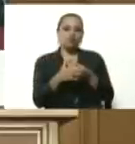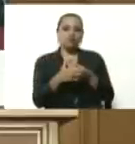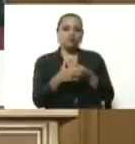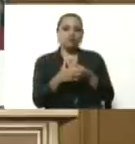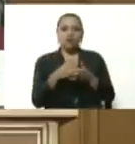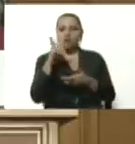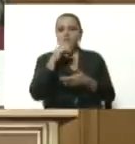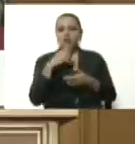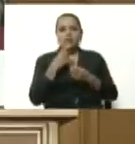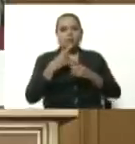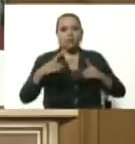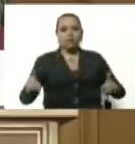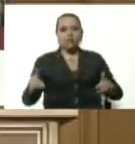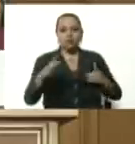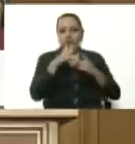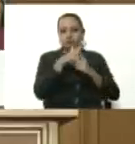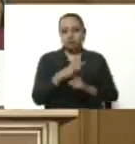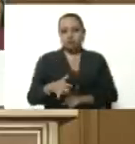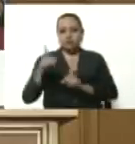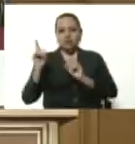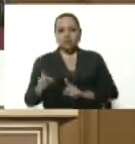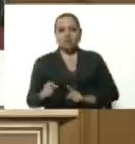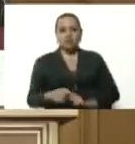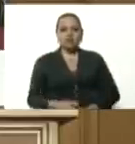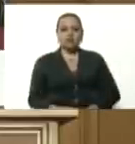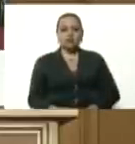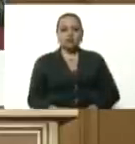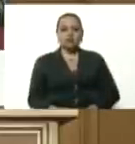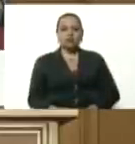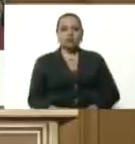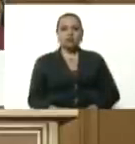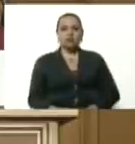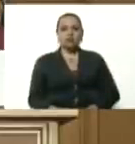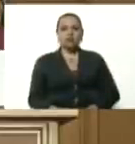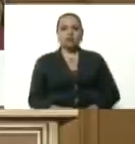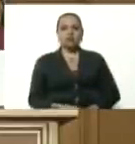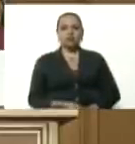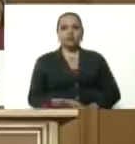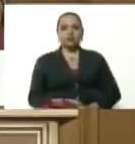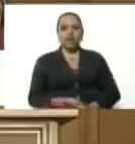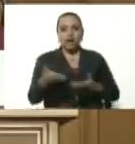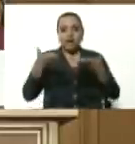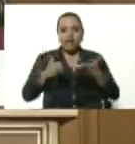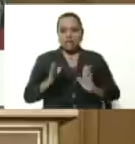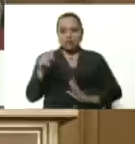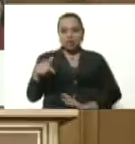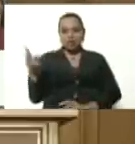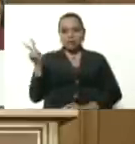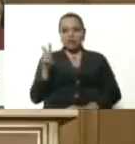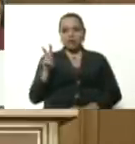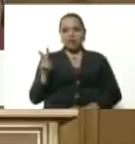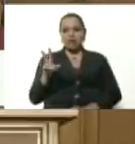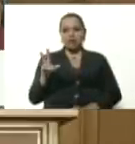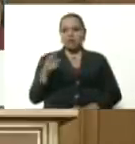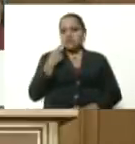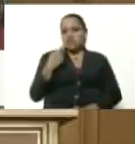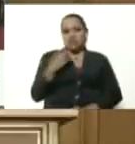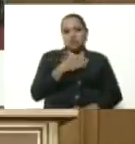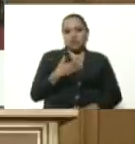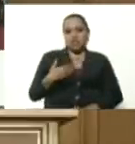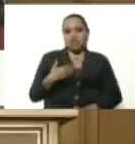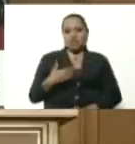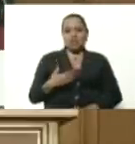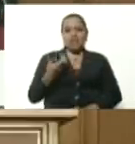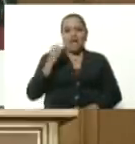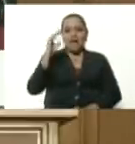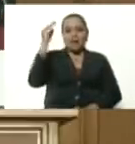antidemocrática, supremacista también, aunque sea mestiza, aunque haya nacido aquí sea mestiza y lo quieren negar, pero son supremacistas, tienen